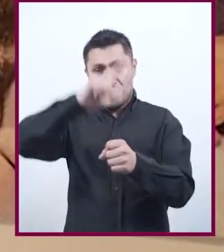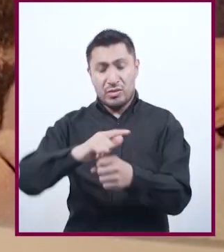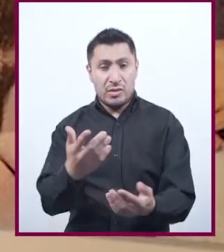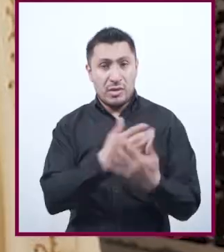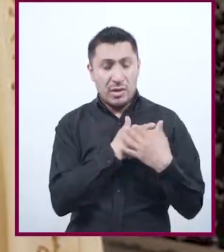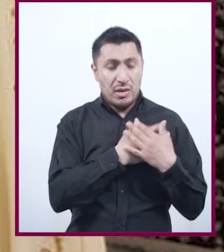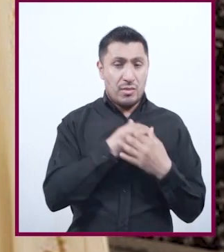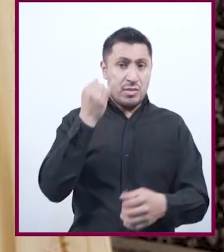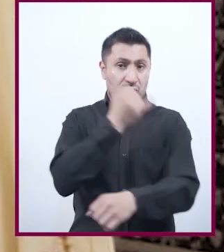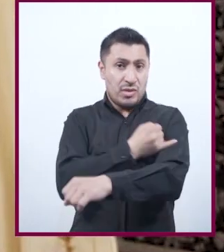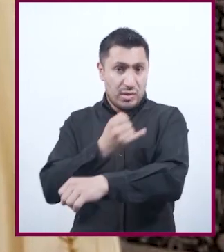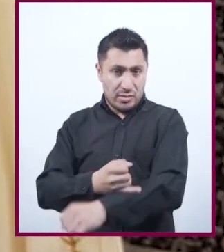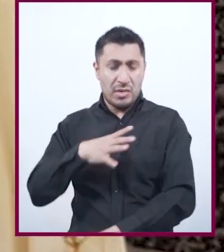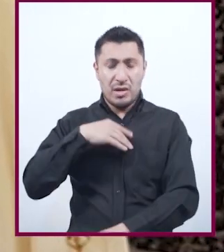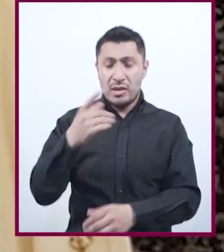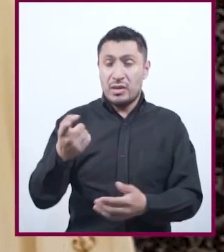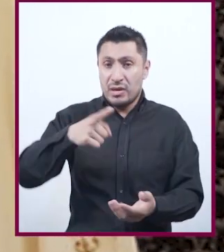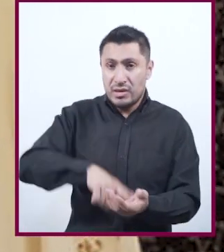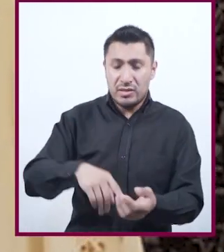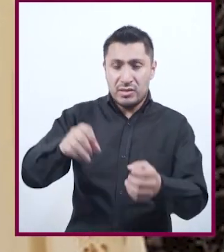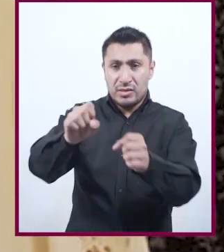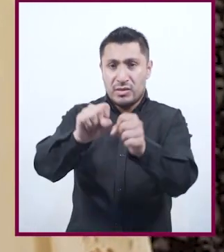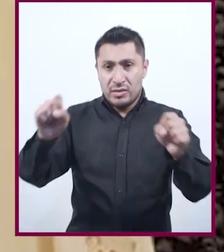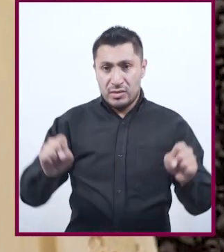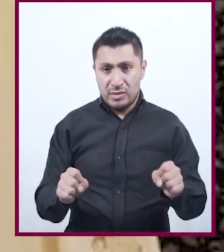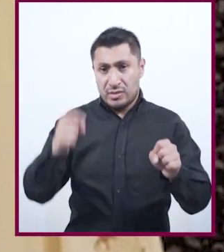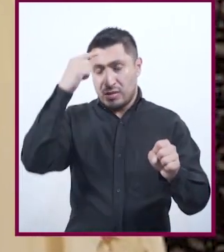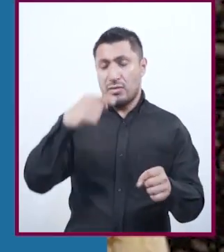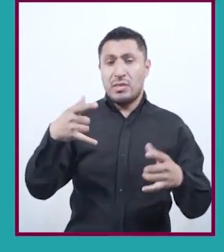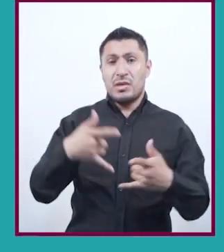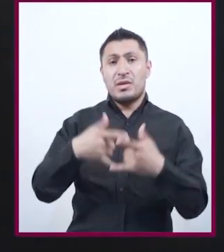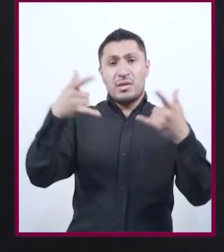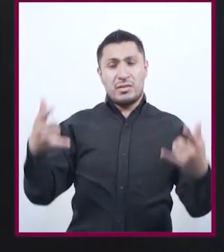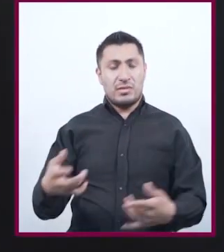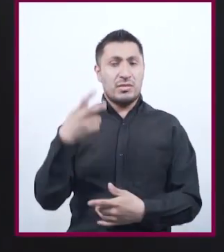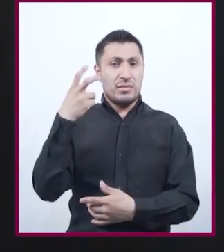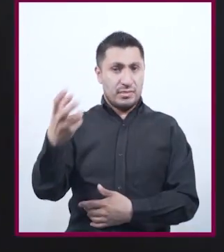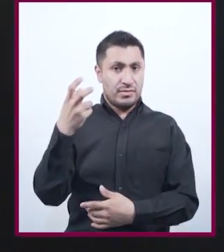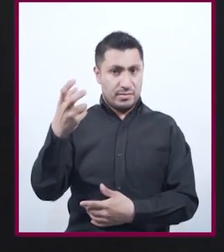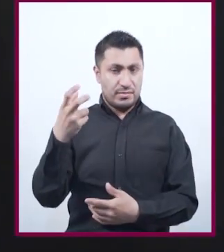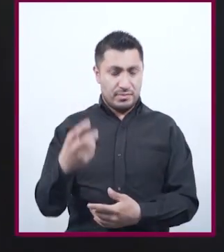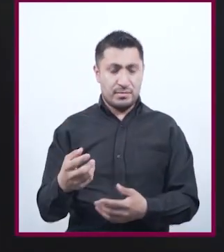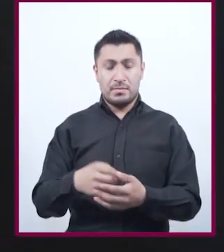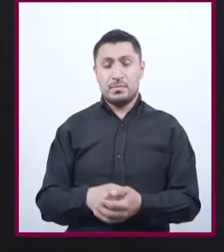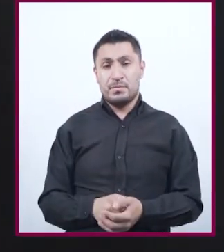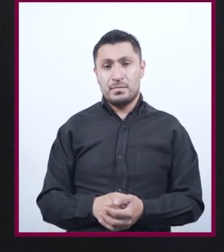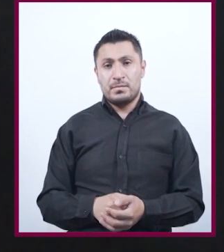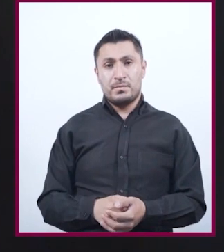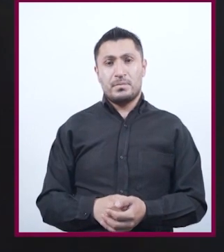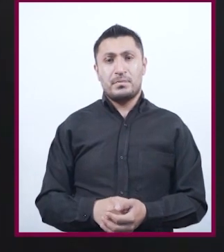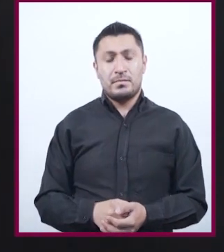sala dedicada a la historia de este acontecimiento masivo. ¿Te acuerdas de la pandemia gripa